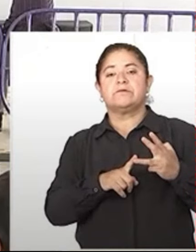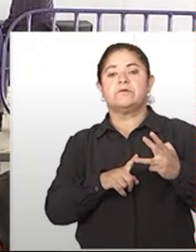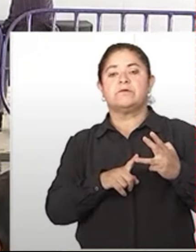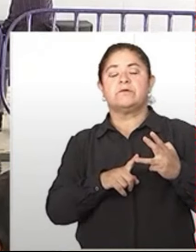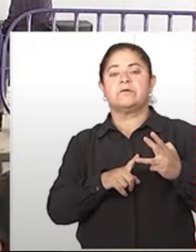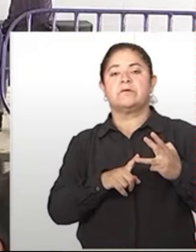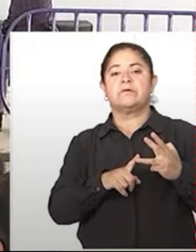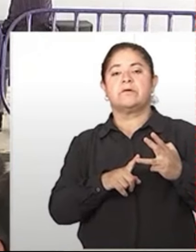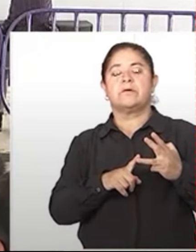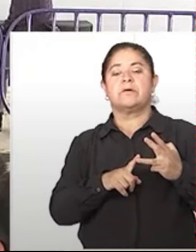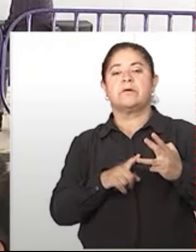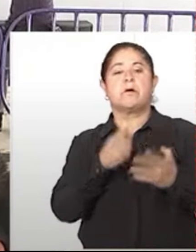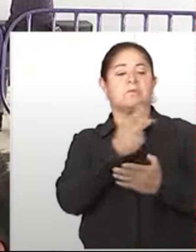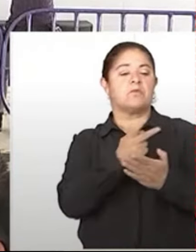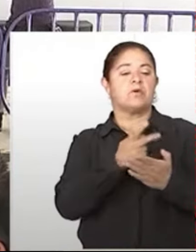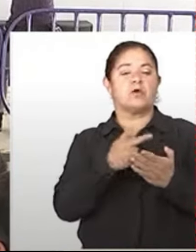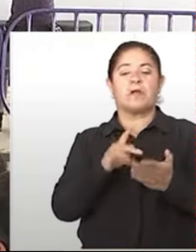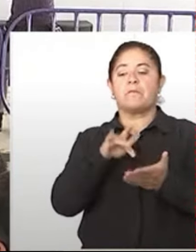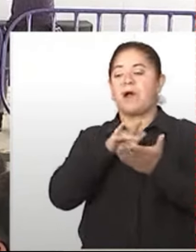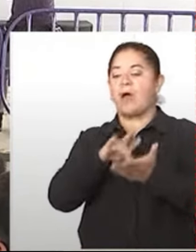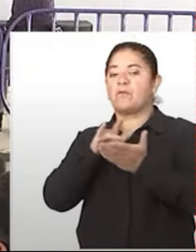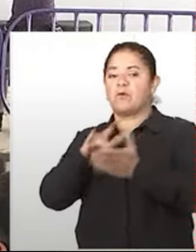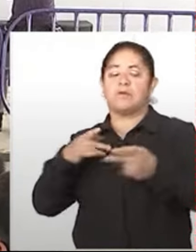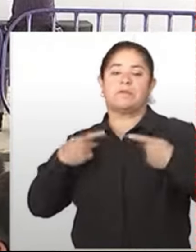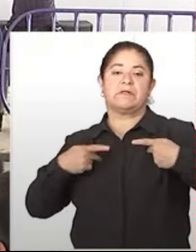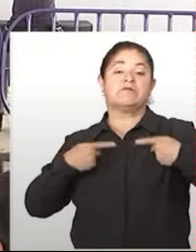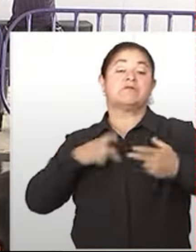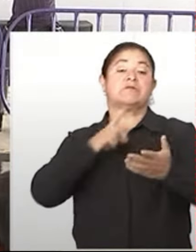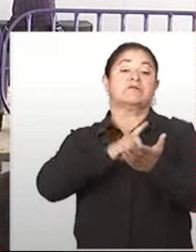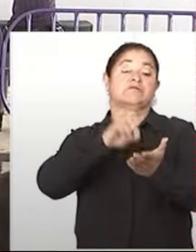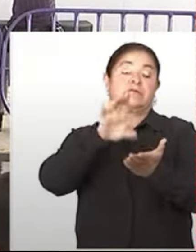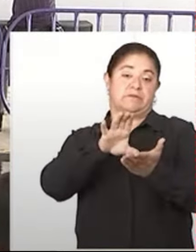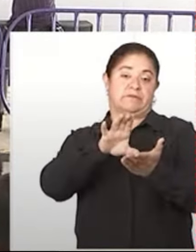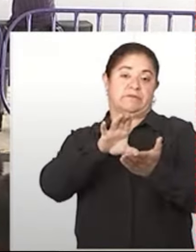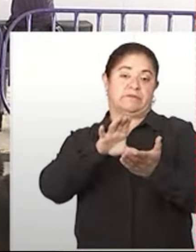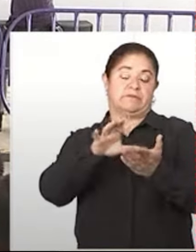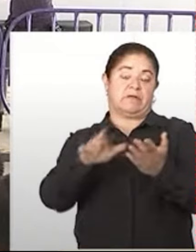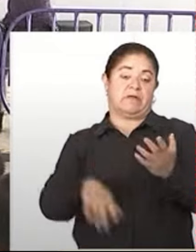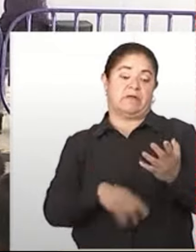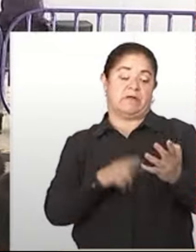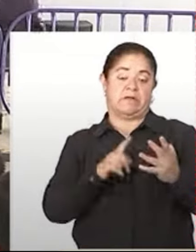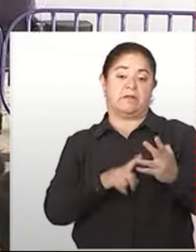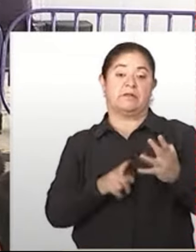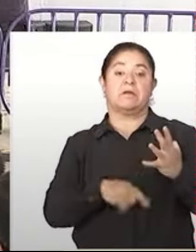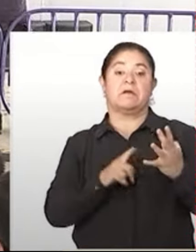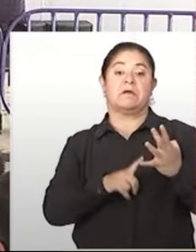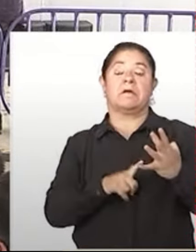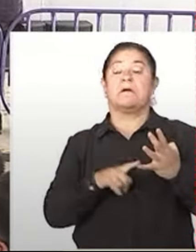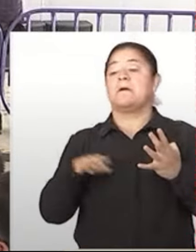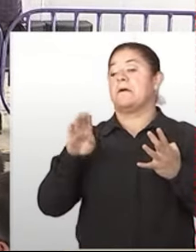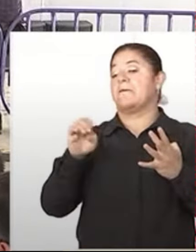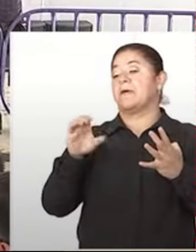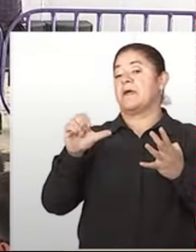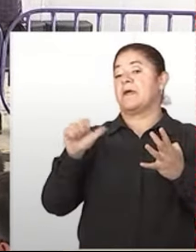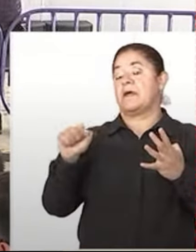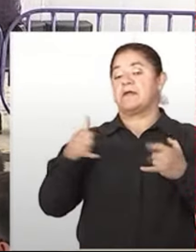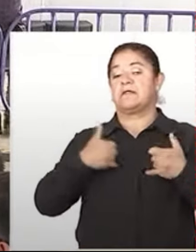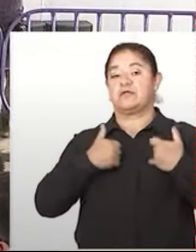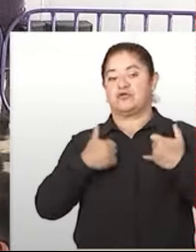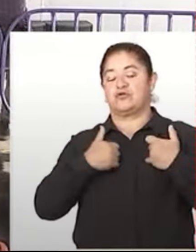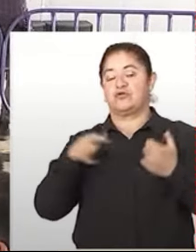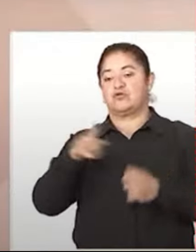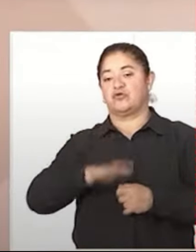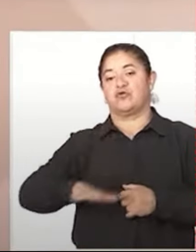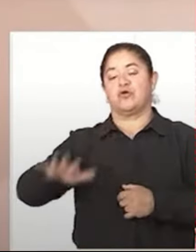a la pensión de apoyo a las personas con discapacidad a las becas de los jóvenes